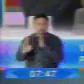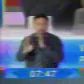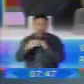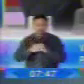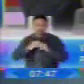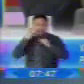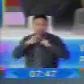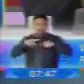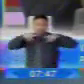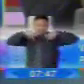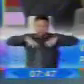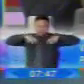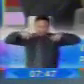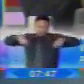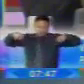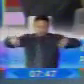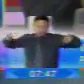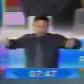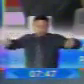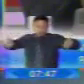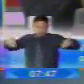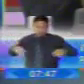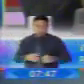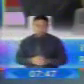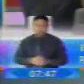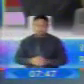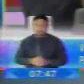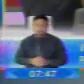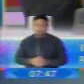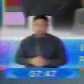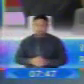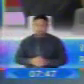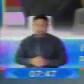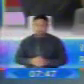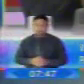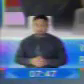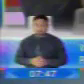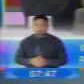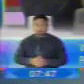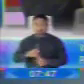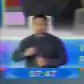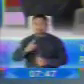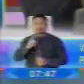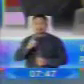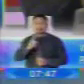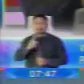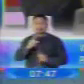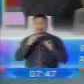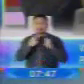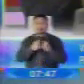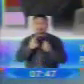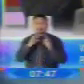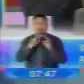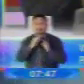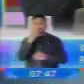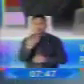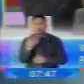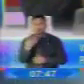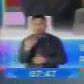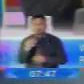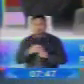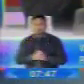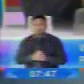vacías entre los asistentes, que solamente permite máximo 4 personas de un mismo grupo familiar, que bloquea